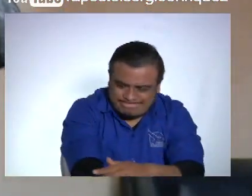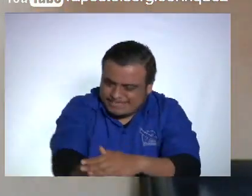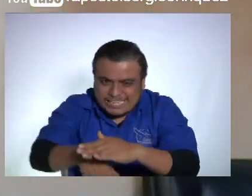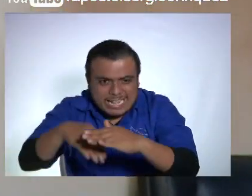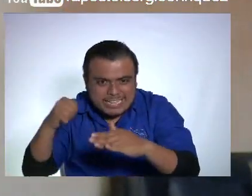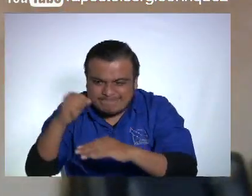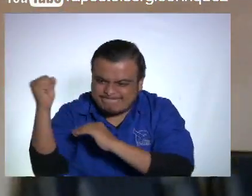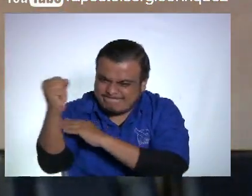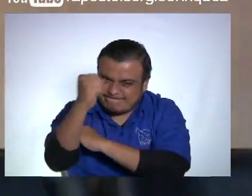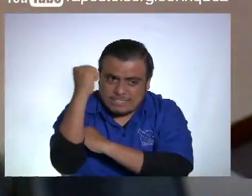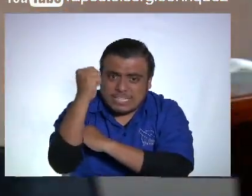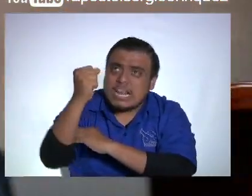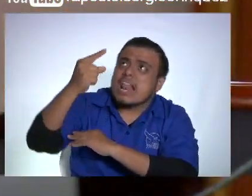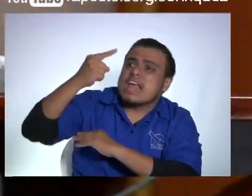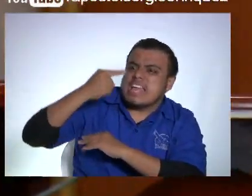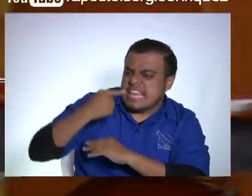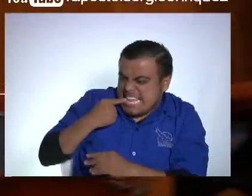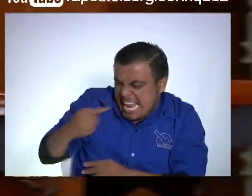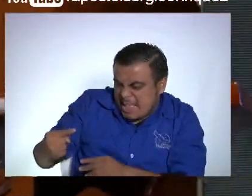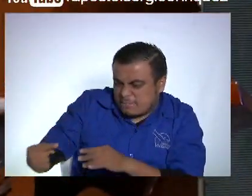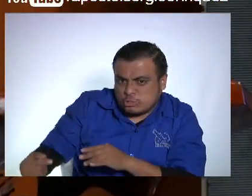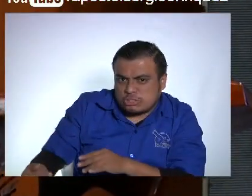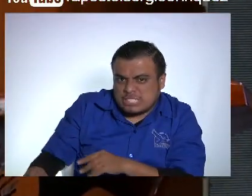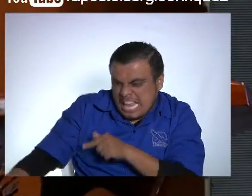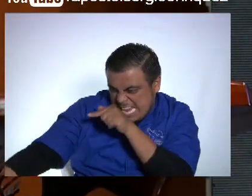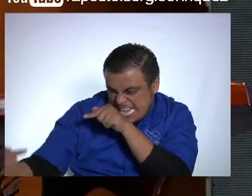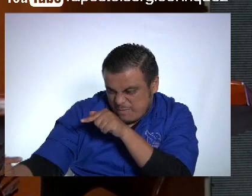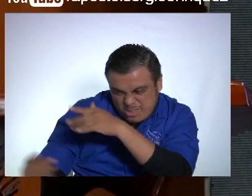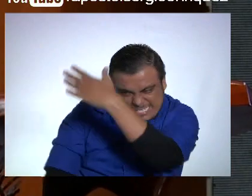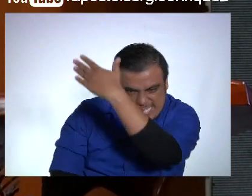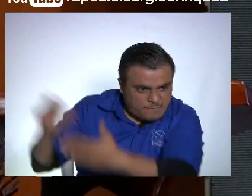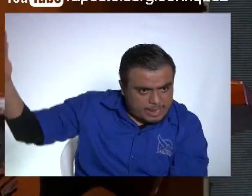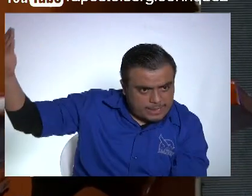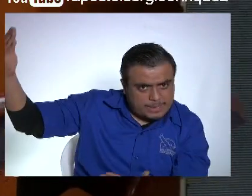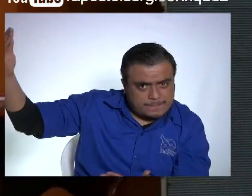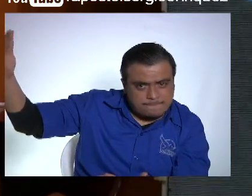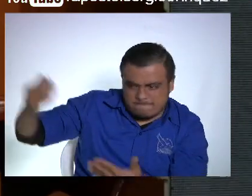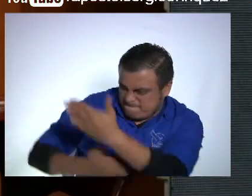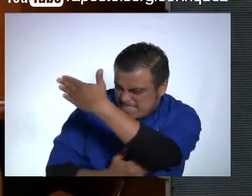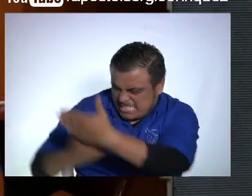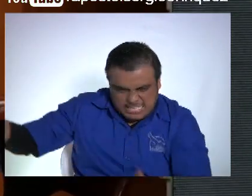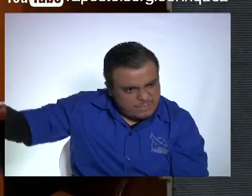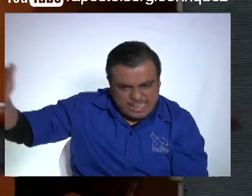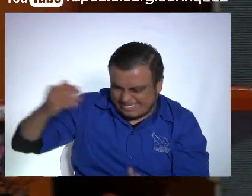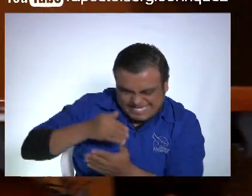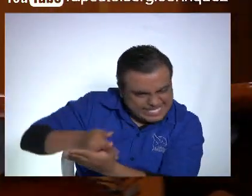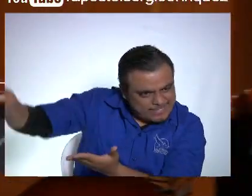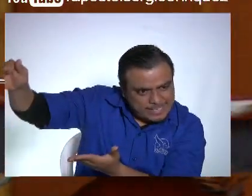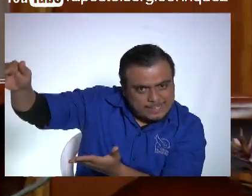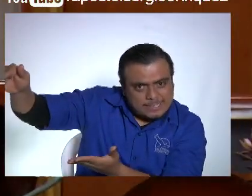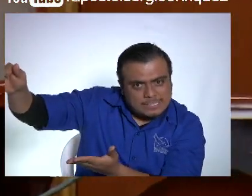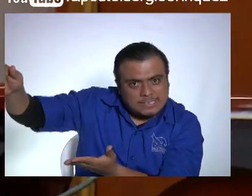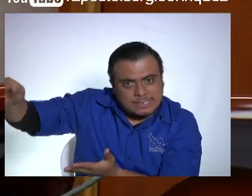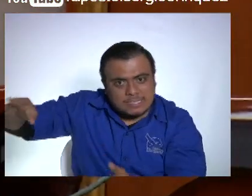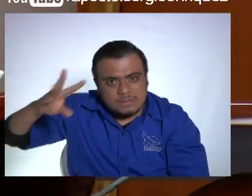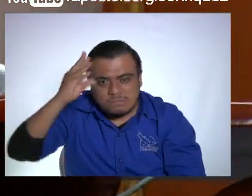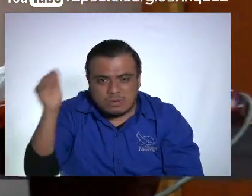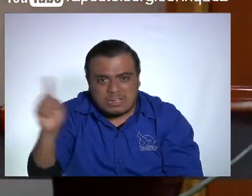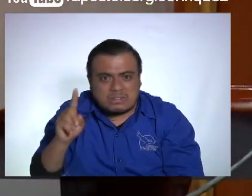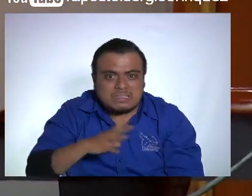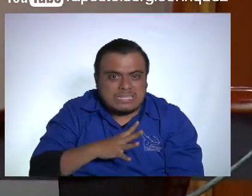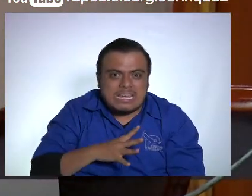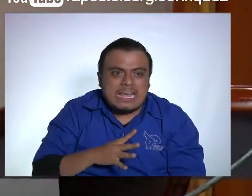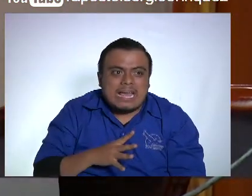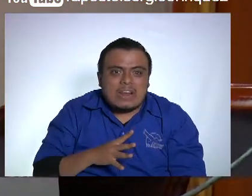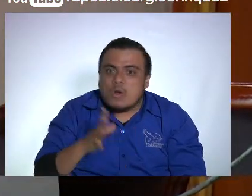en victoria y le vamos a decir al enemigo que huya en el nombre de Jesús. Que huya, que retroceda, porque no tiene arte ni